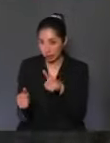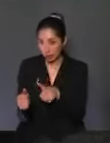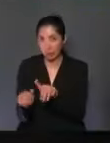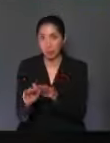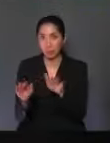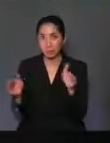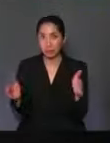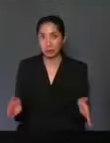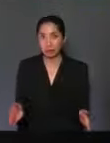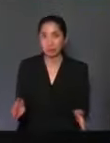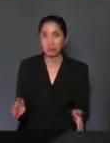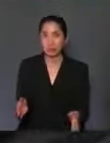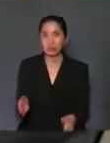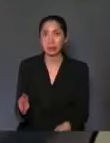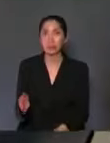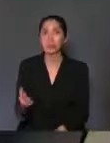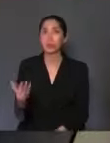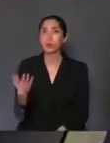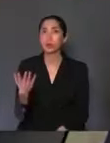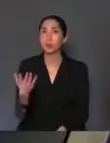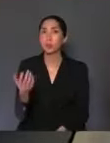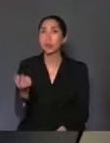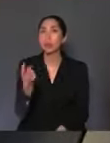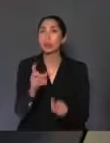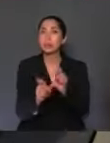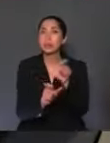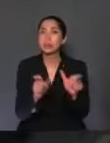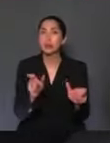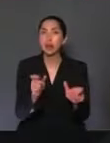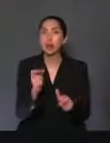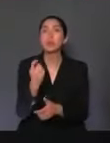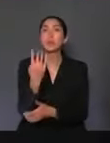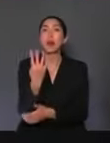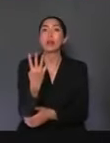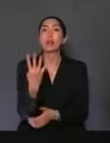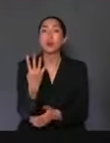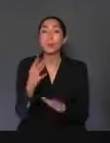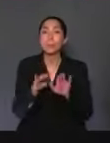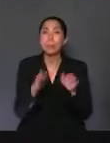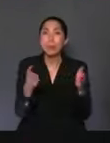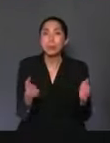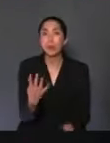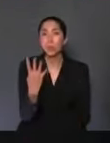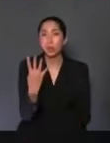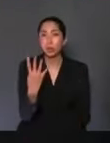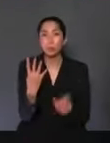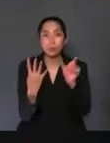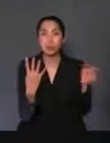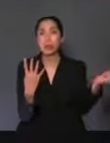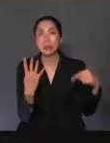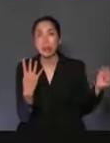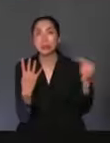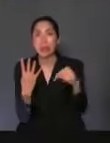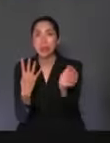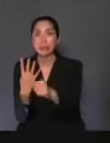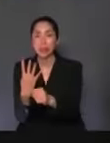Un punto, dos puntos, tres puntos, cuatro puntos. O sea, cuatro mesas de las 23 que están acá tienen al menos un